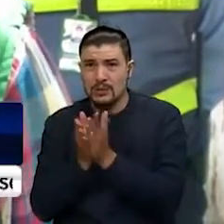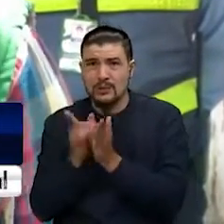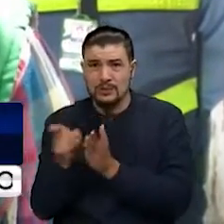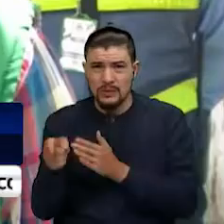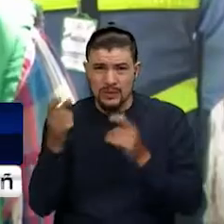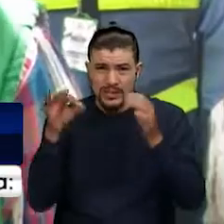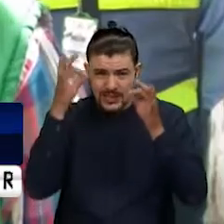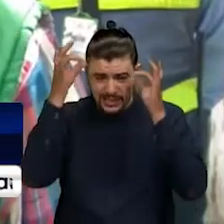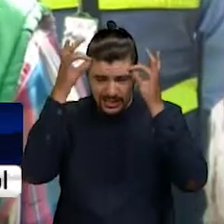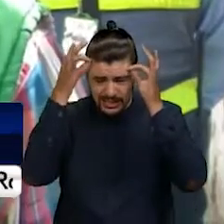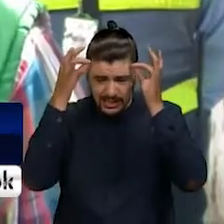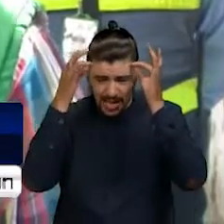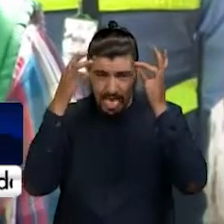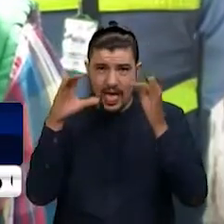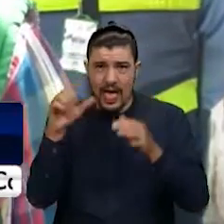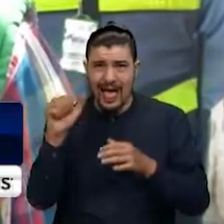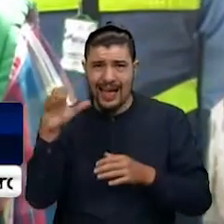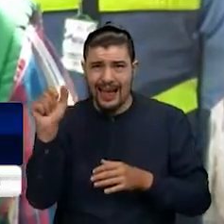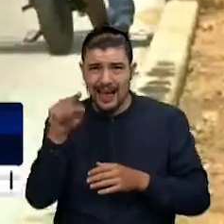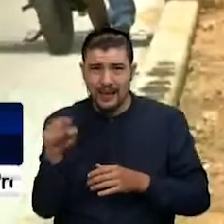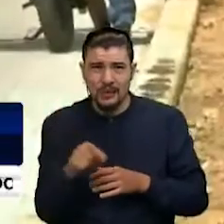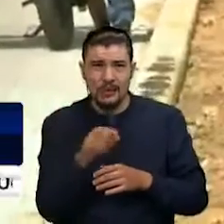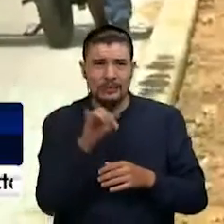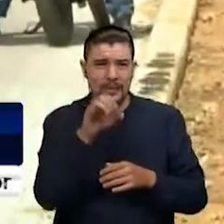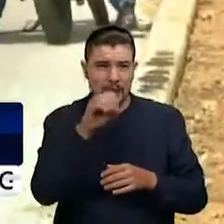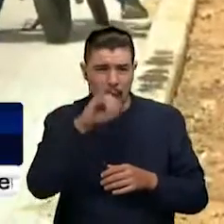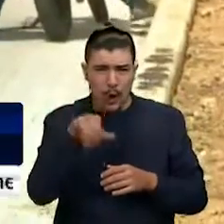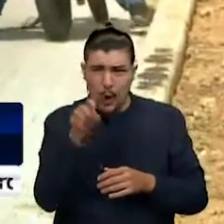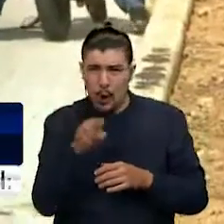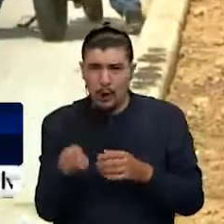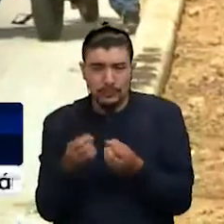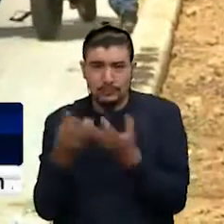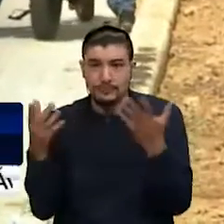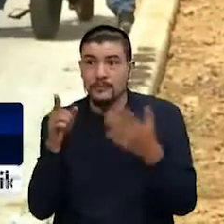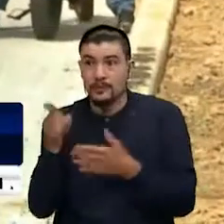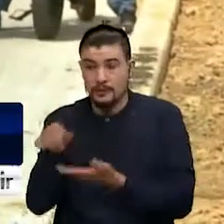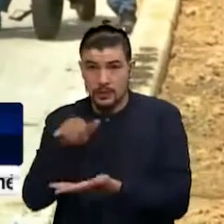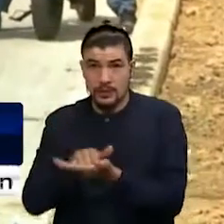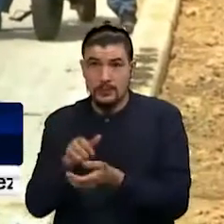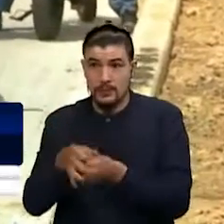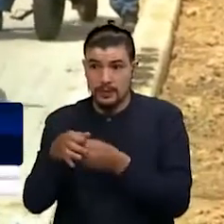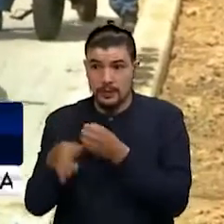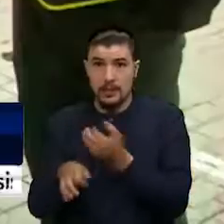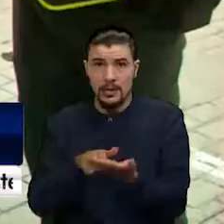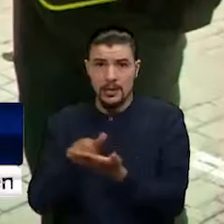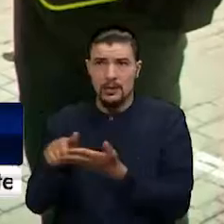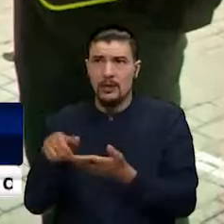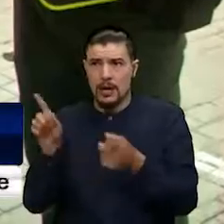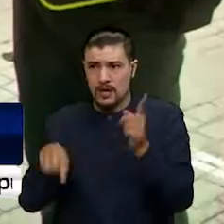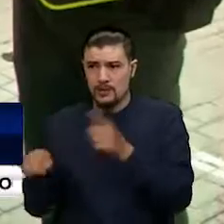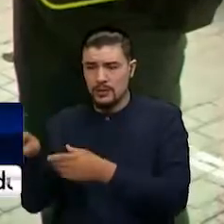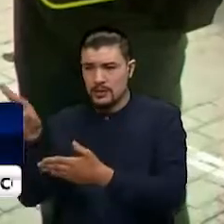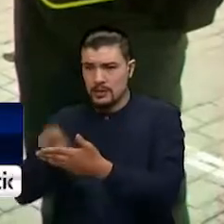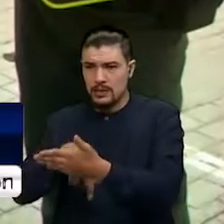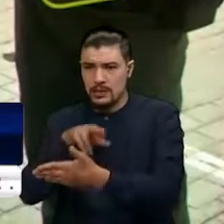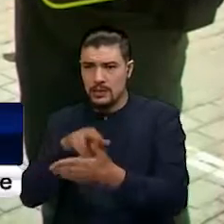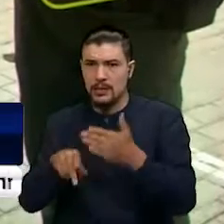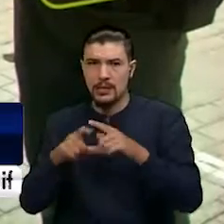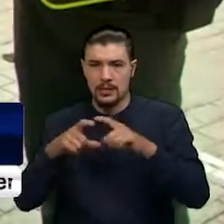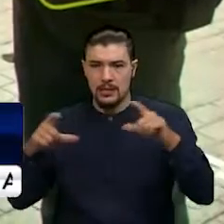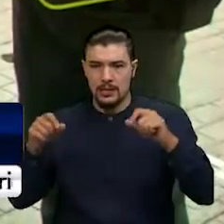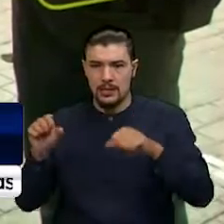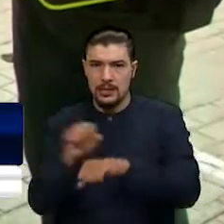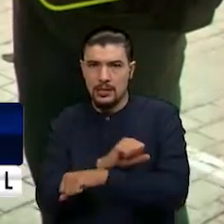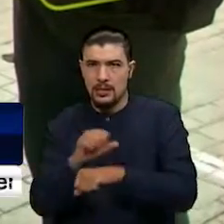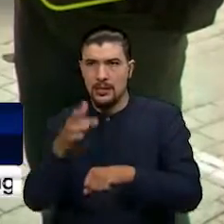ácaros de piojos bacterias y virus también allí en girón se han hecho suspensiones y cancelaciones de licencias